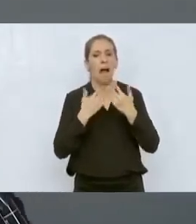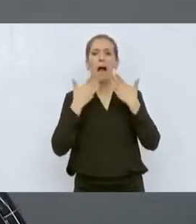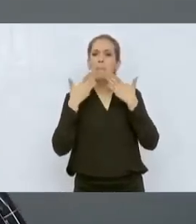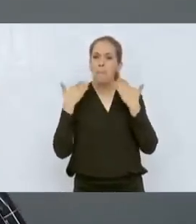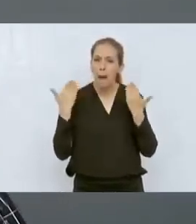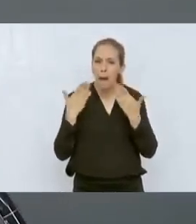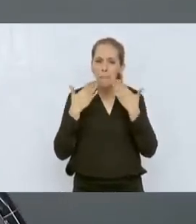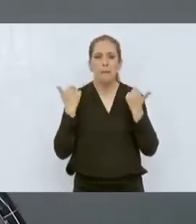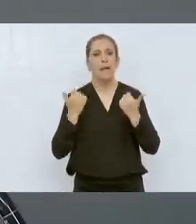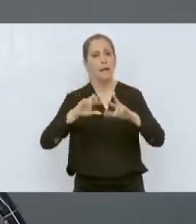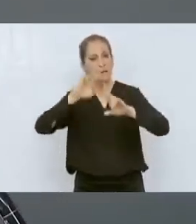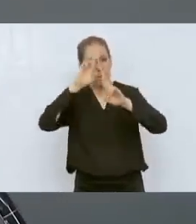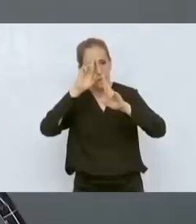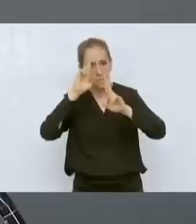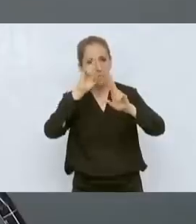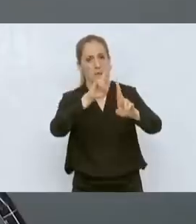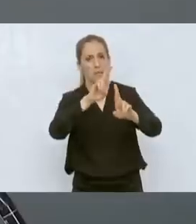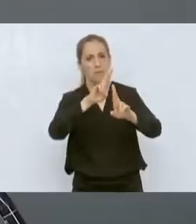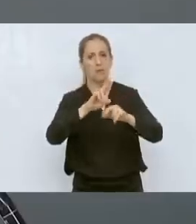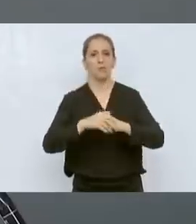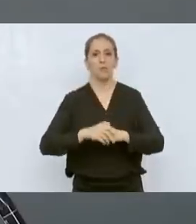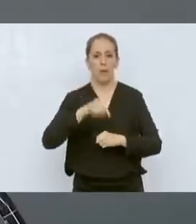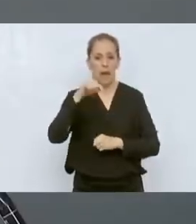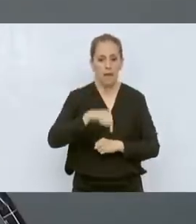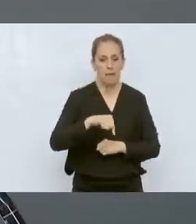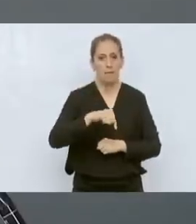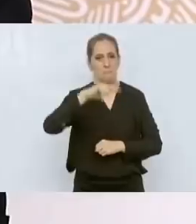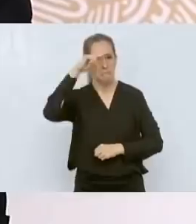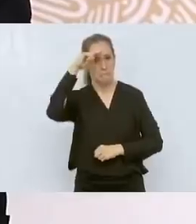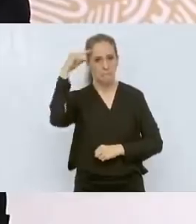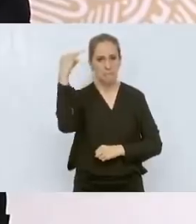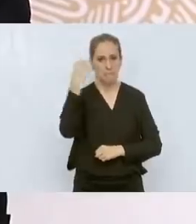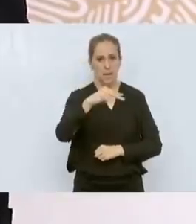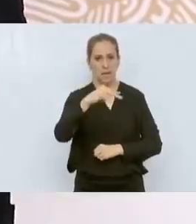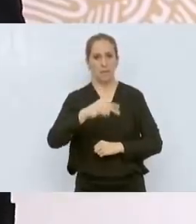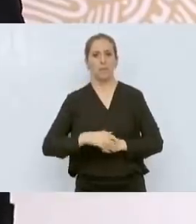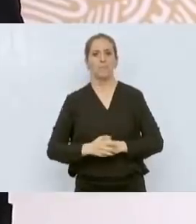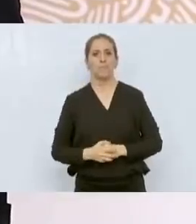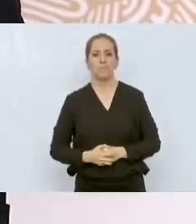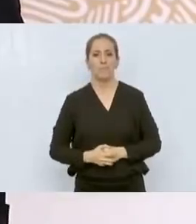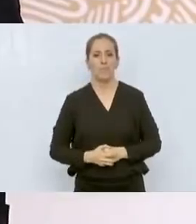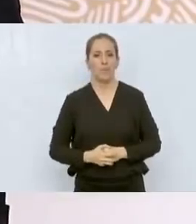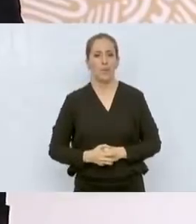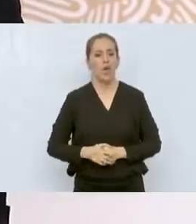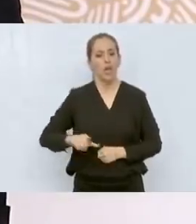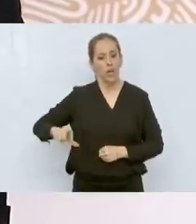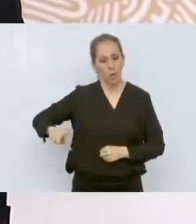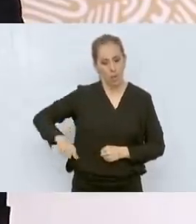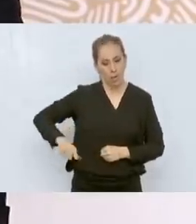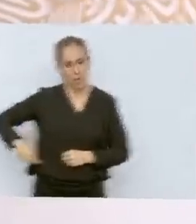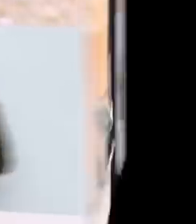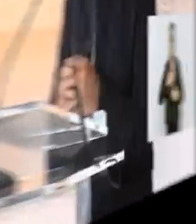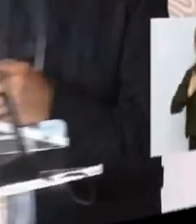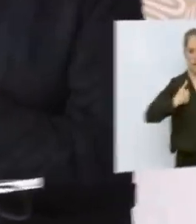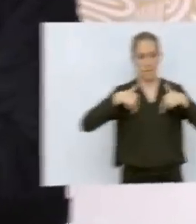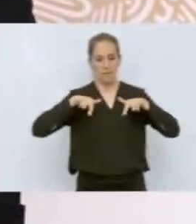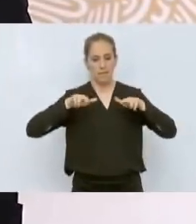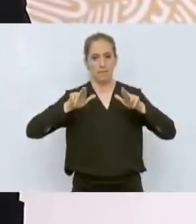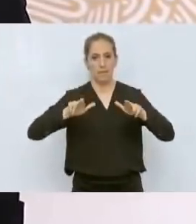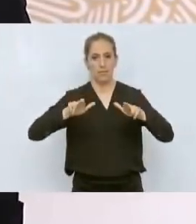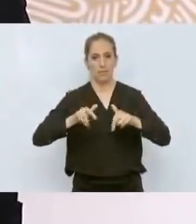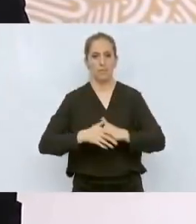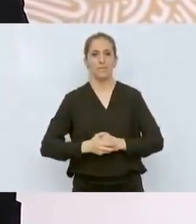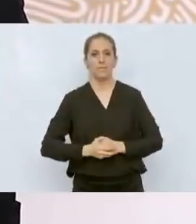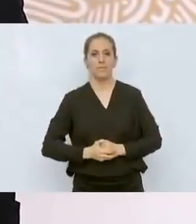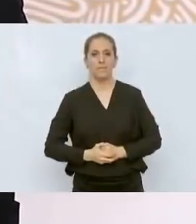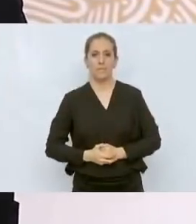con México y con el gobierno que represento. Yo